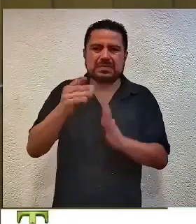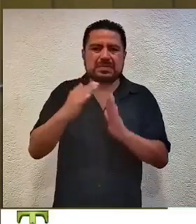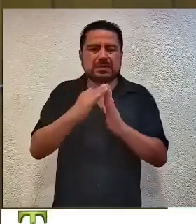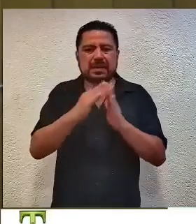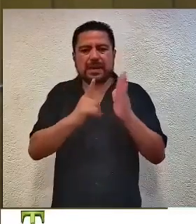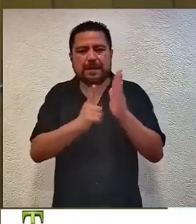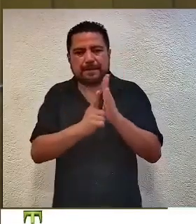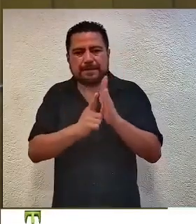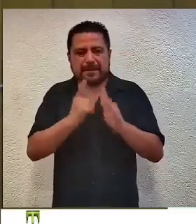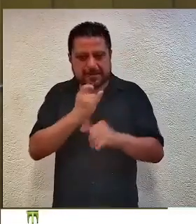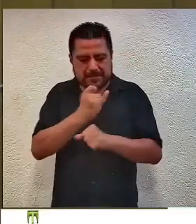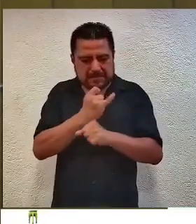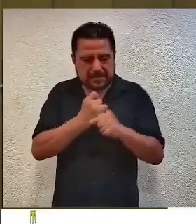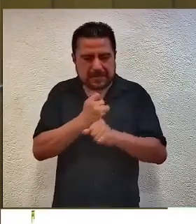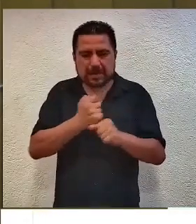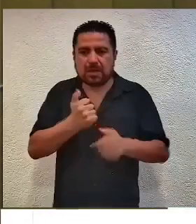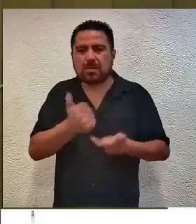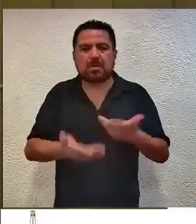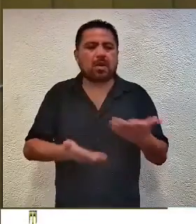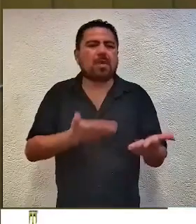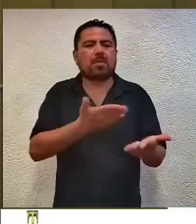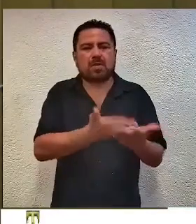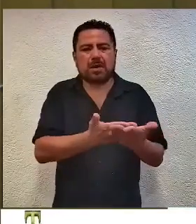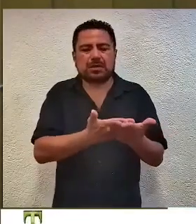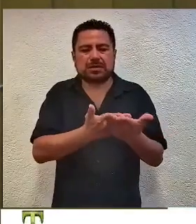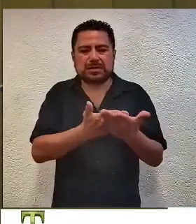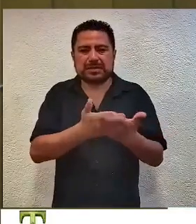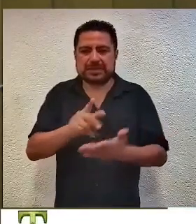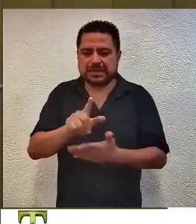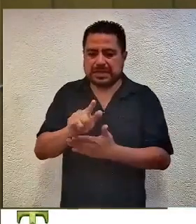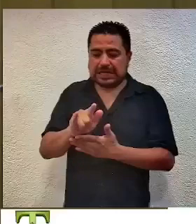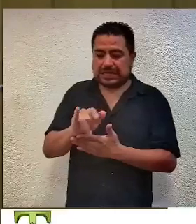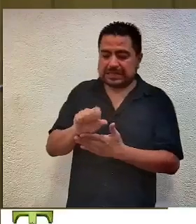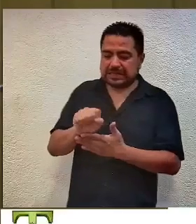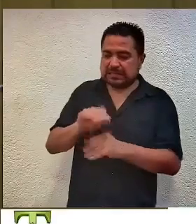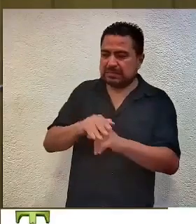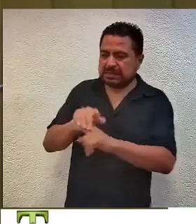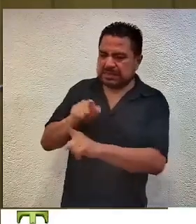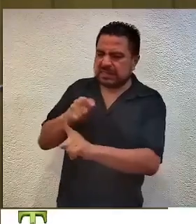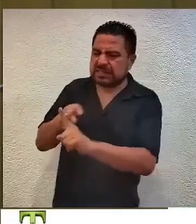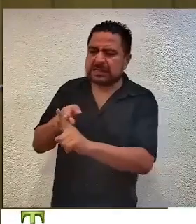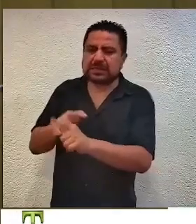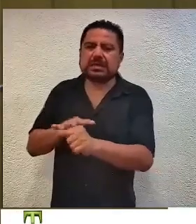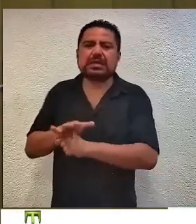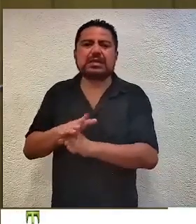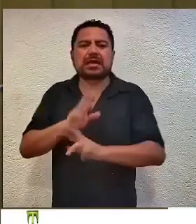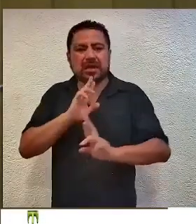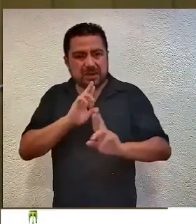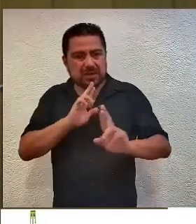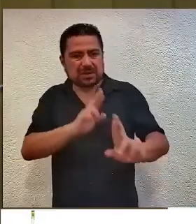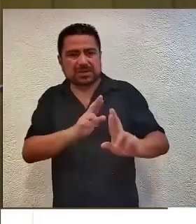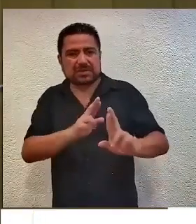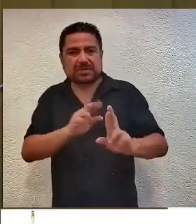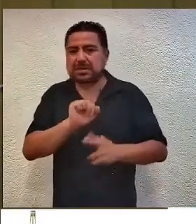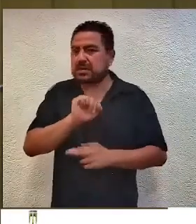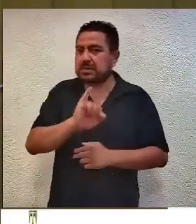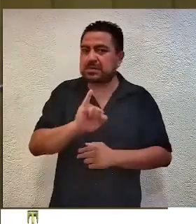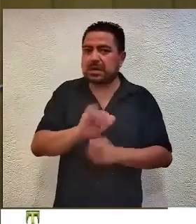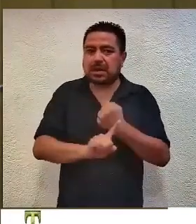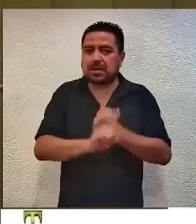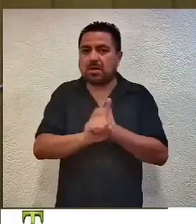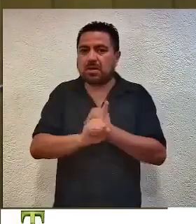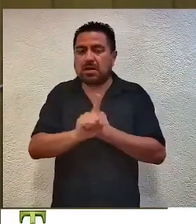metodología de estudio propuesto, la litis se centra en resolver si la